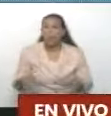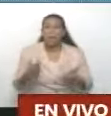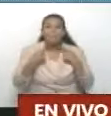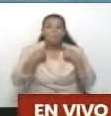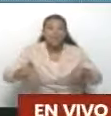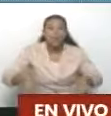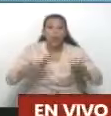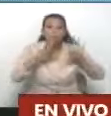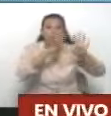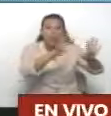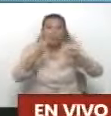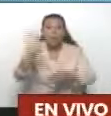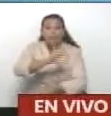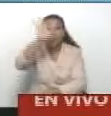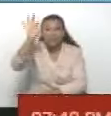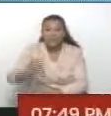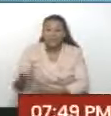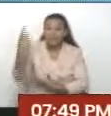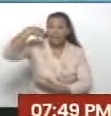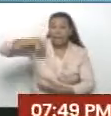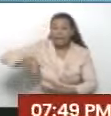el 99% de los ingresos.